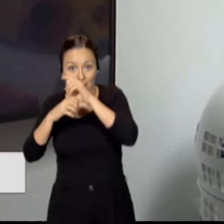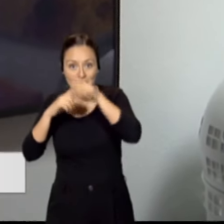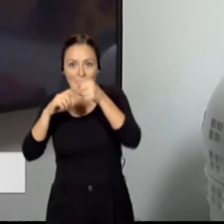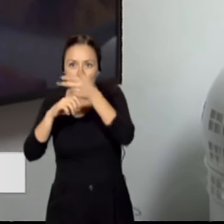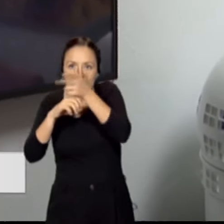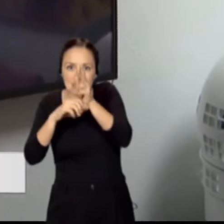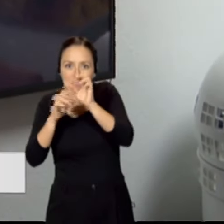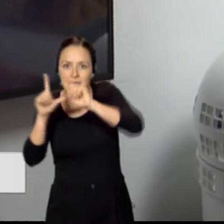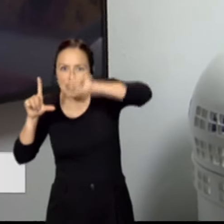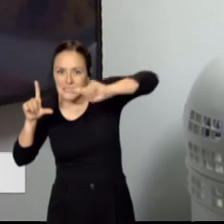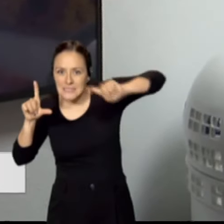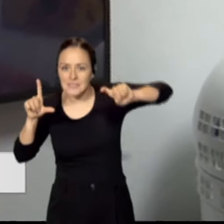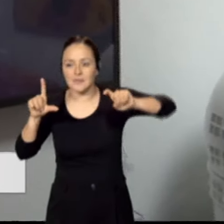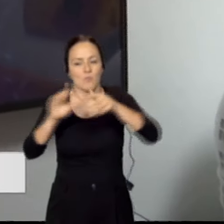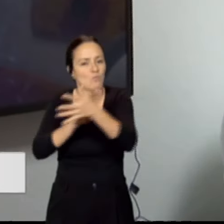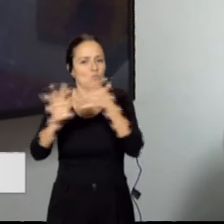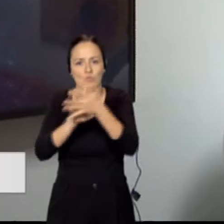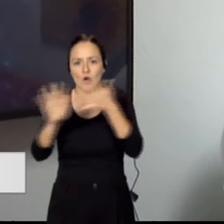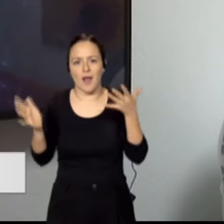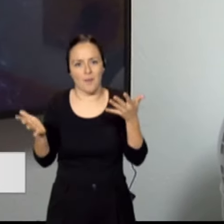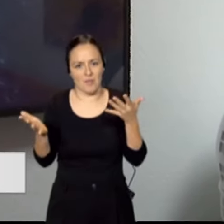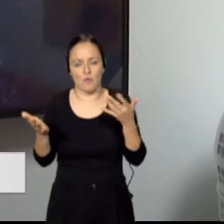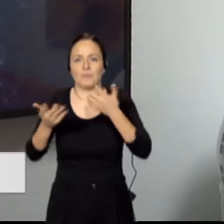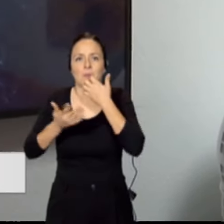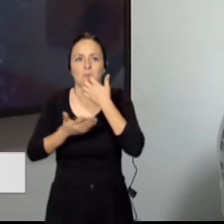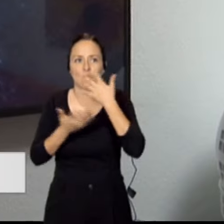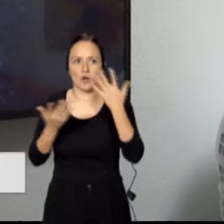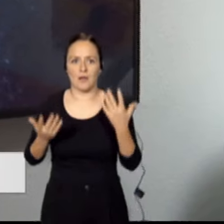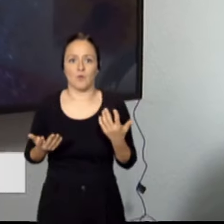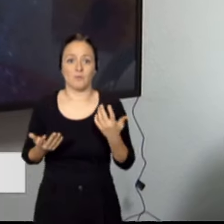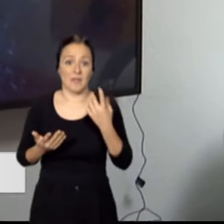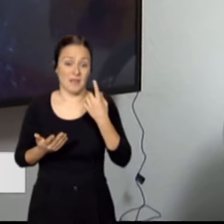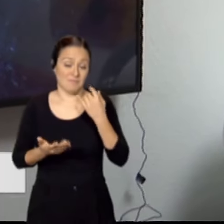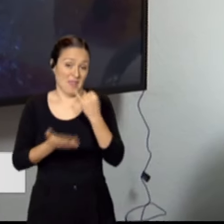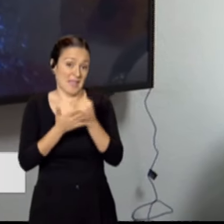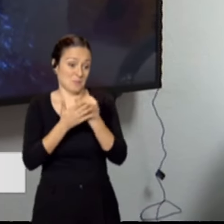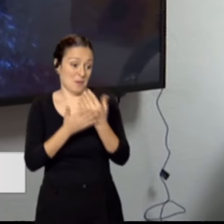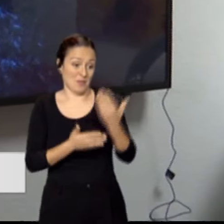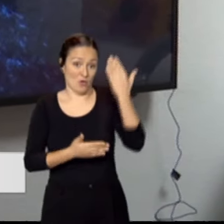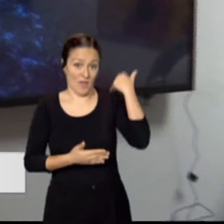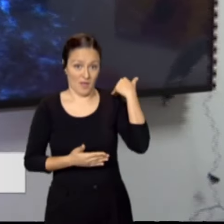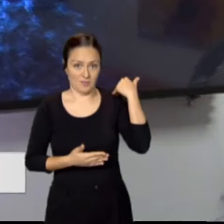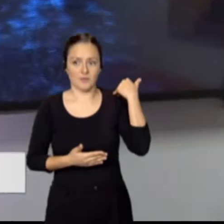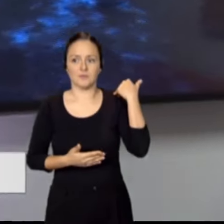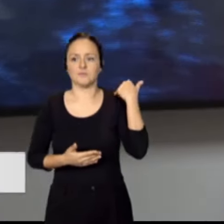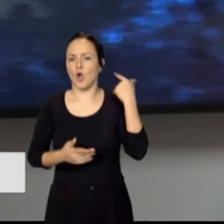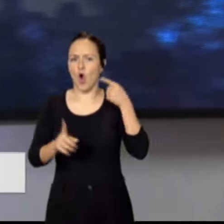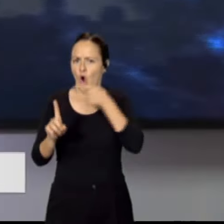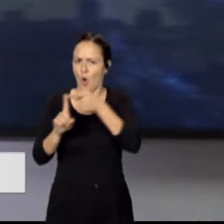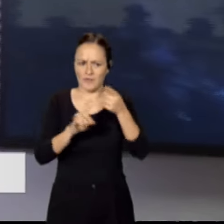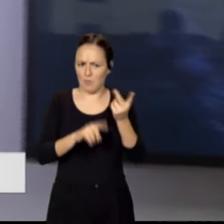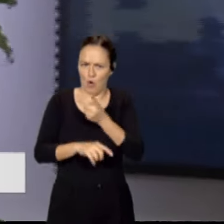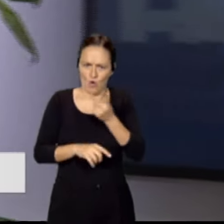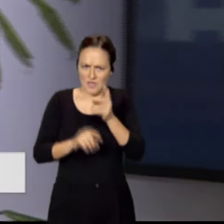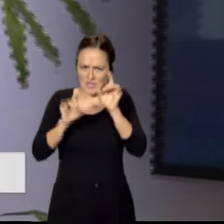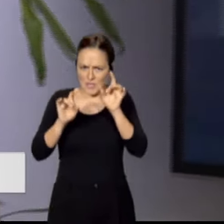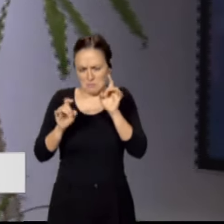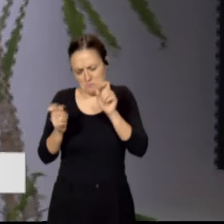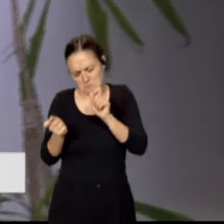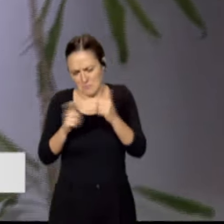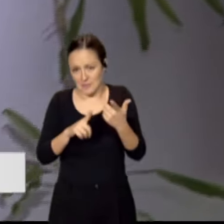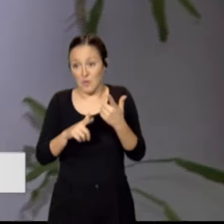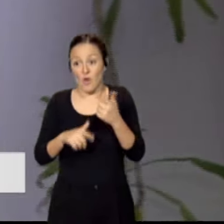pues va muy muy rápido comparando por ejemplo con el experimento anterior eh con objetivos similares pues dese ha hecho